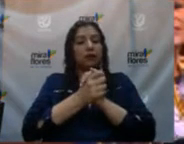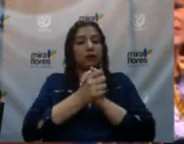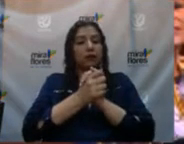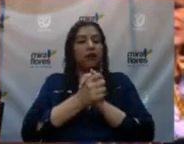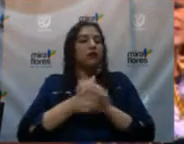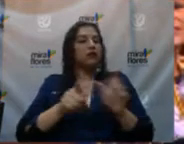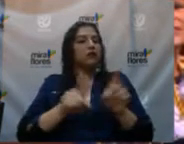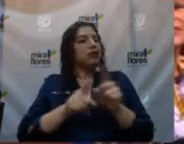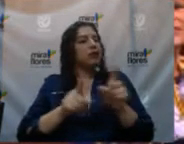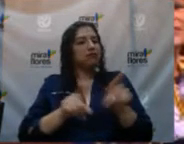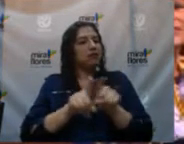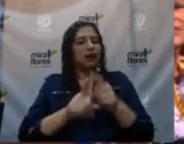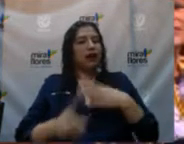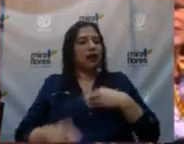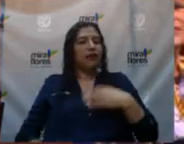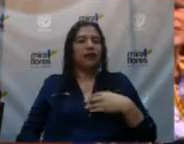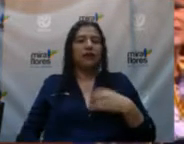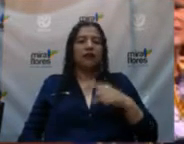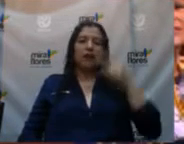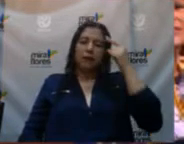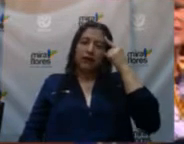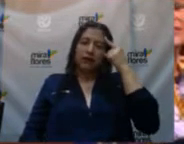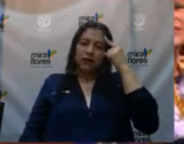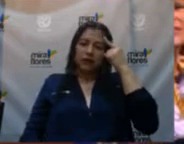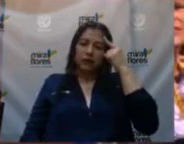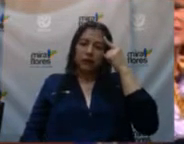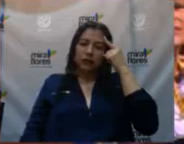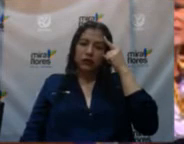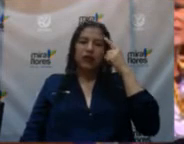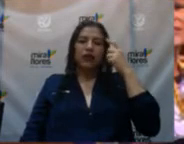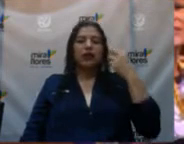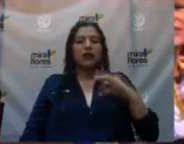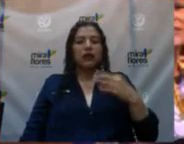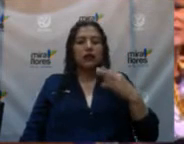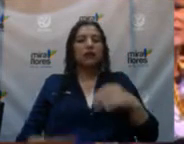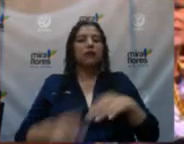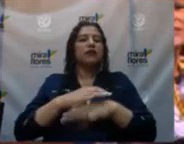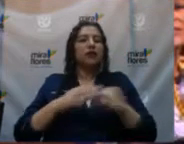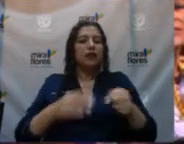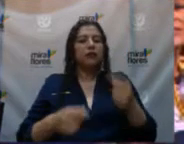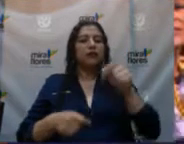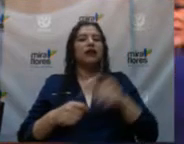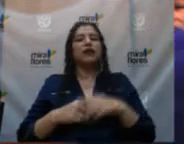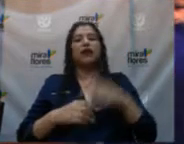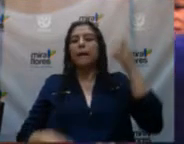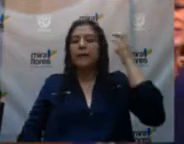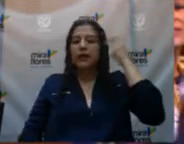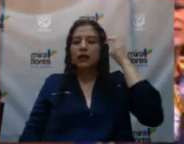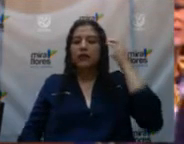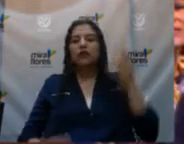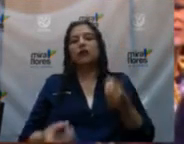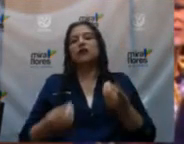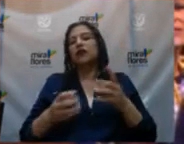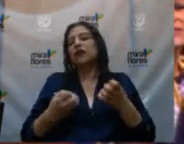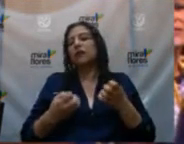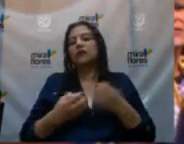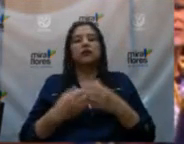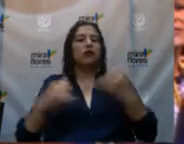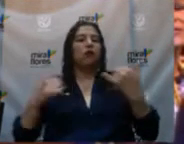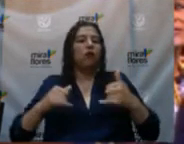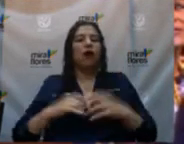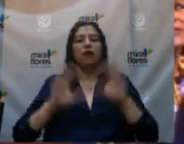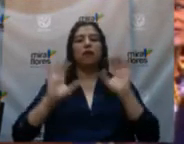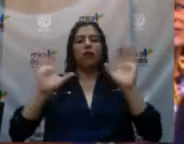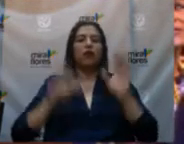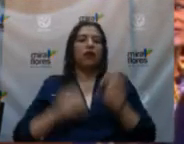como nosotros, nunca lo pensamos dos veces y siempre salimos aquí por Miraflores. Cuando queremos ir a jugar